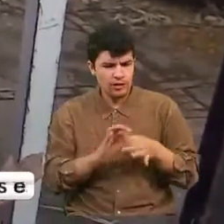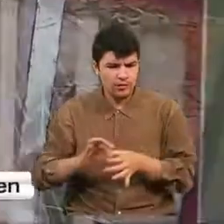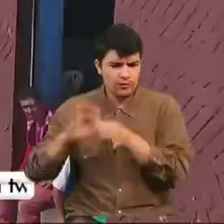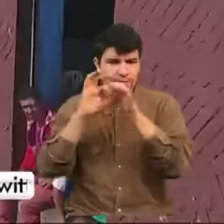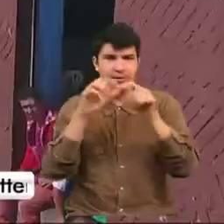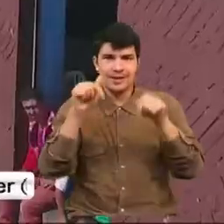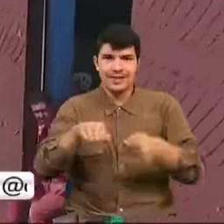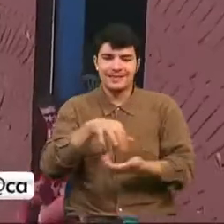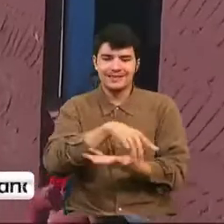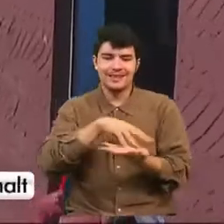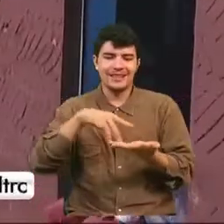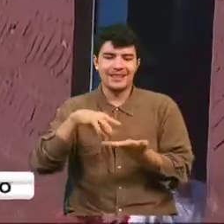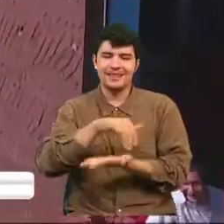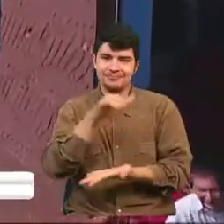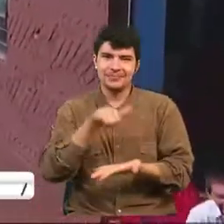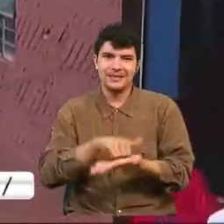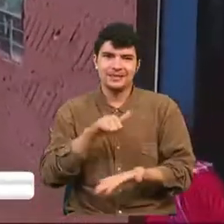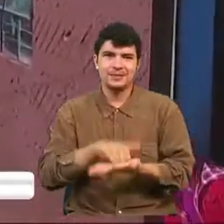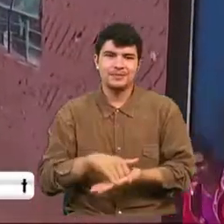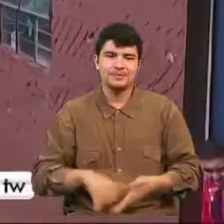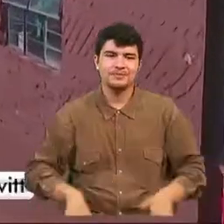Santander.